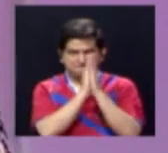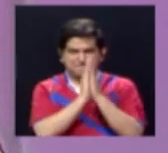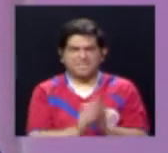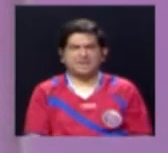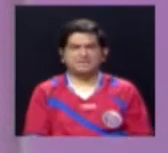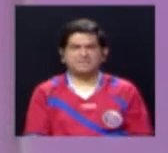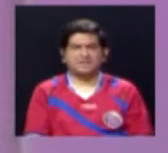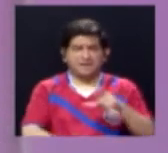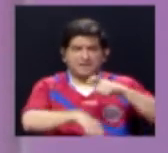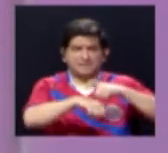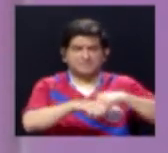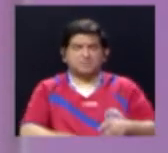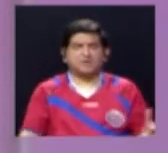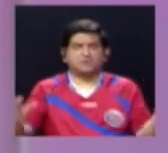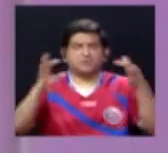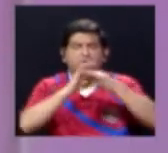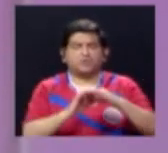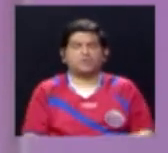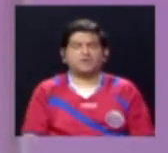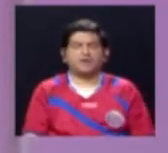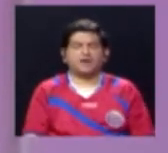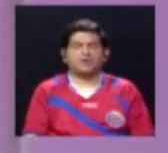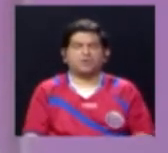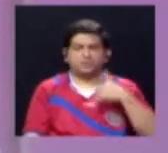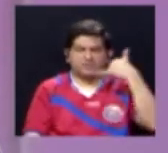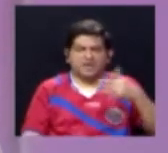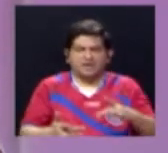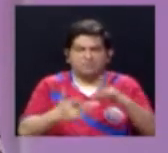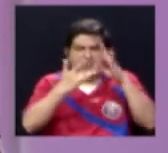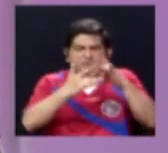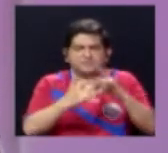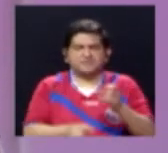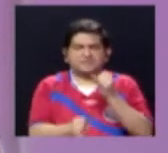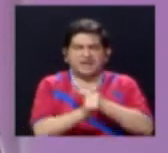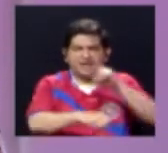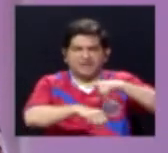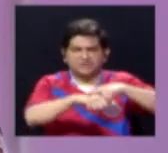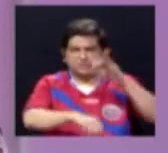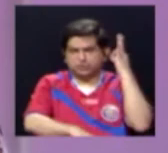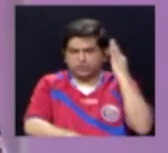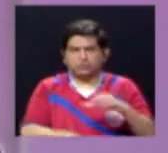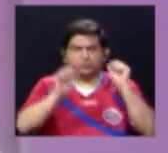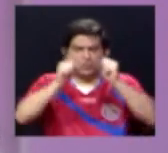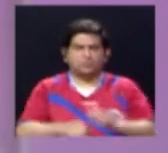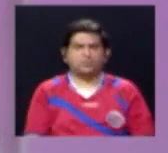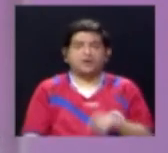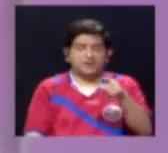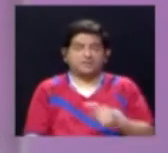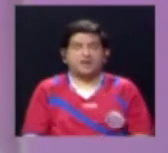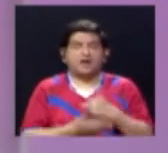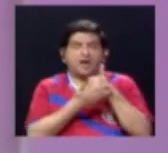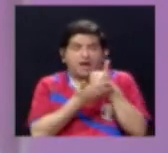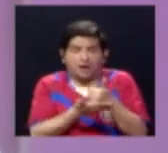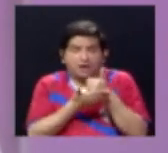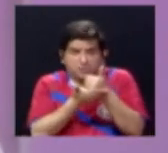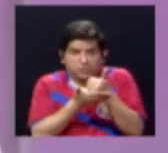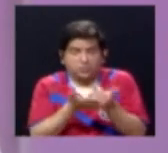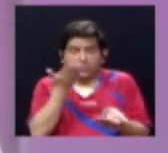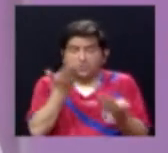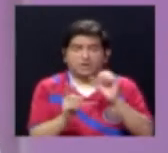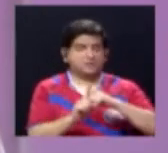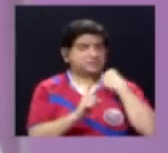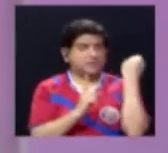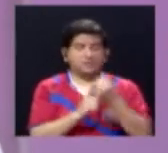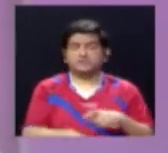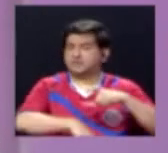engarce con la línea especializada el inam o quien le puede dar contención porque a lo mejor no es una